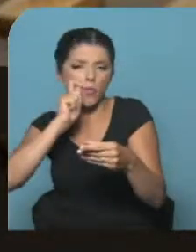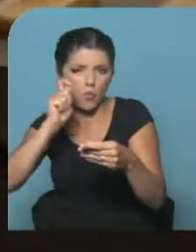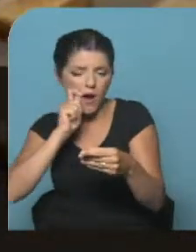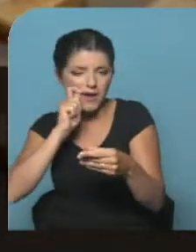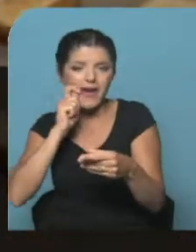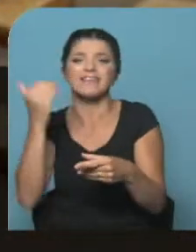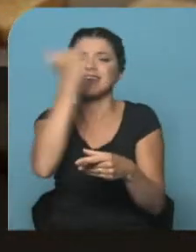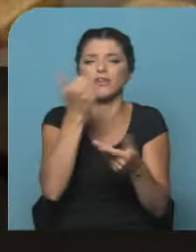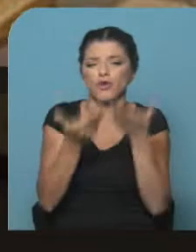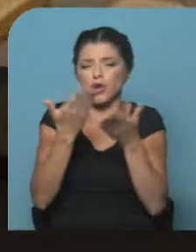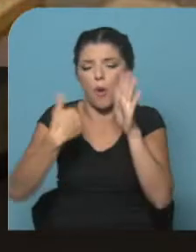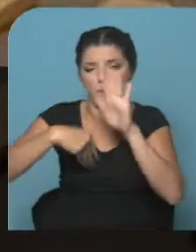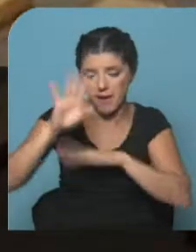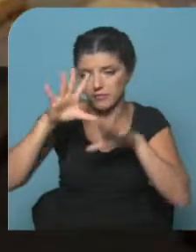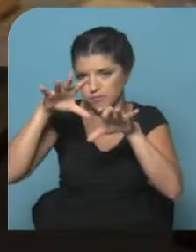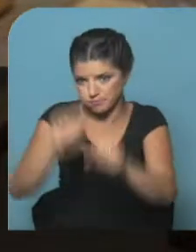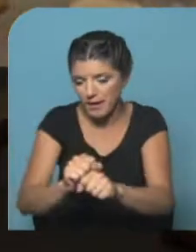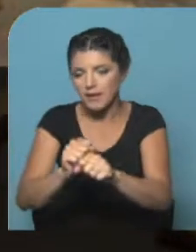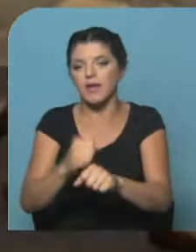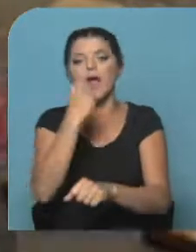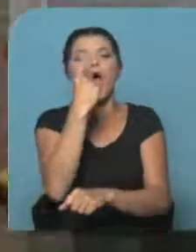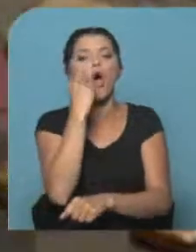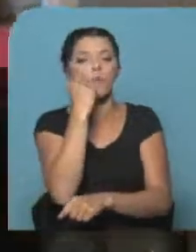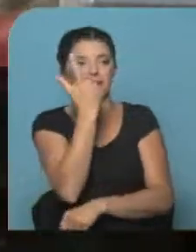600 kilos. Tres hombres huyeron.